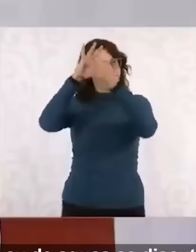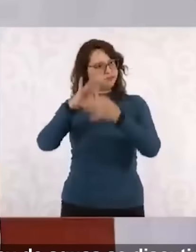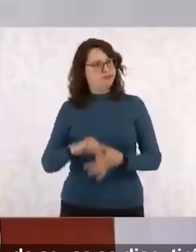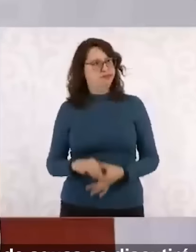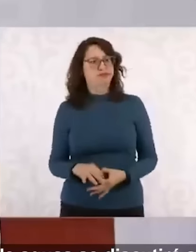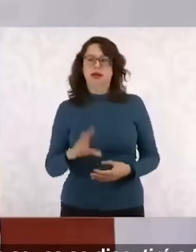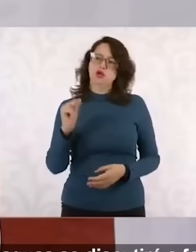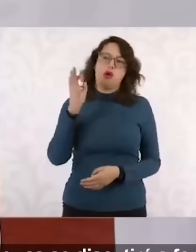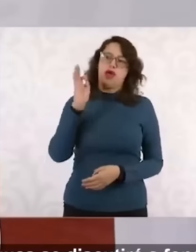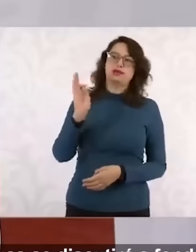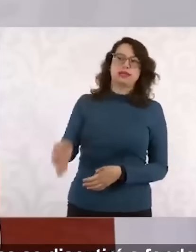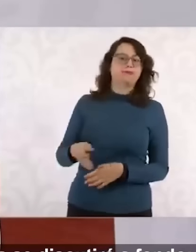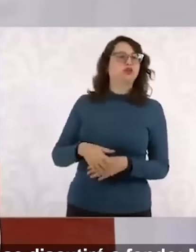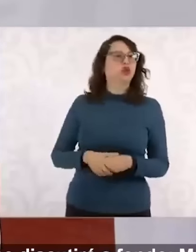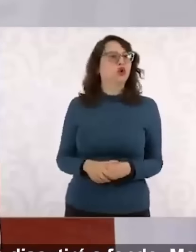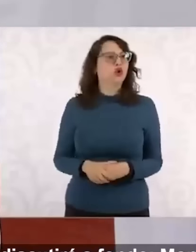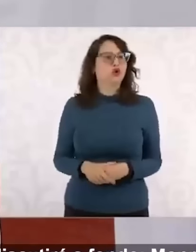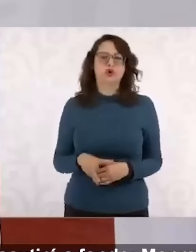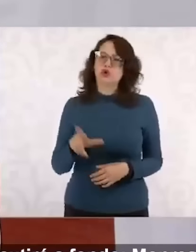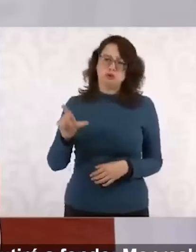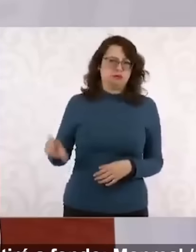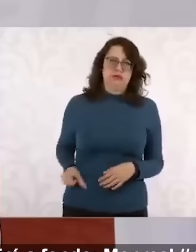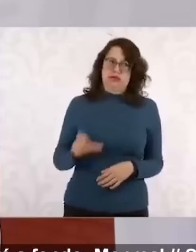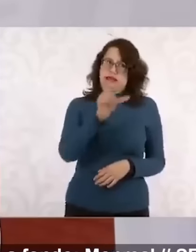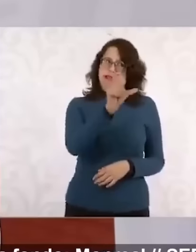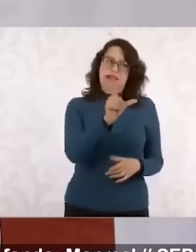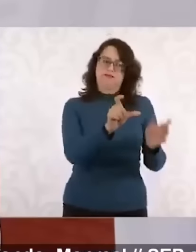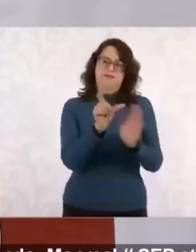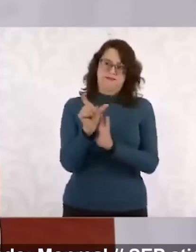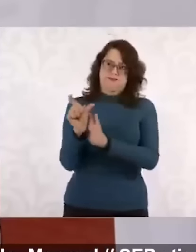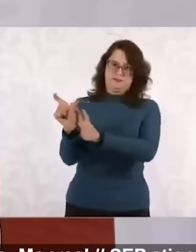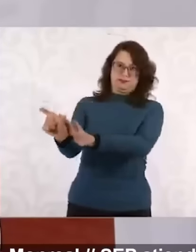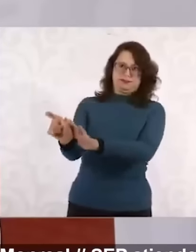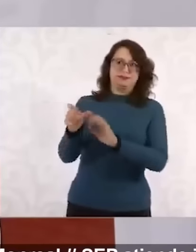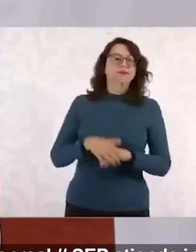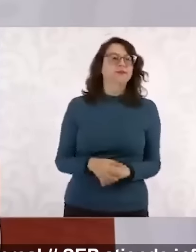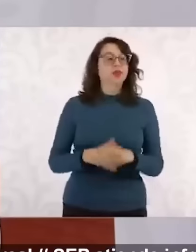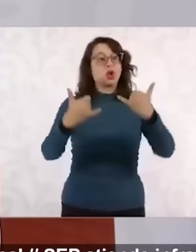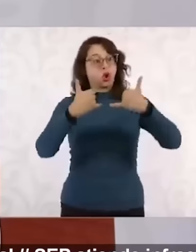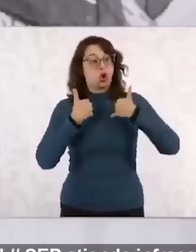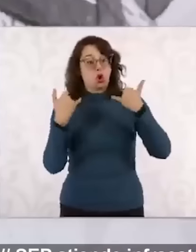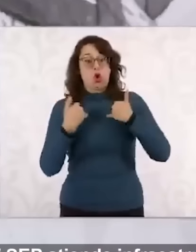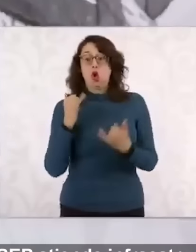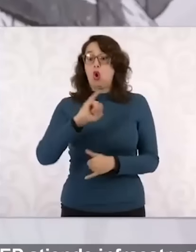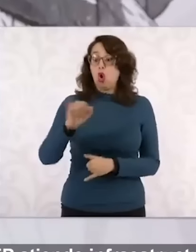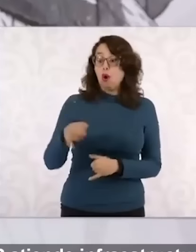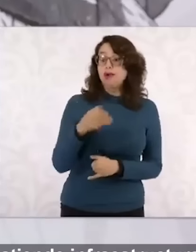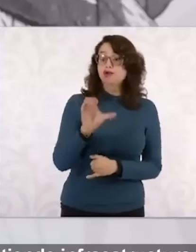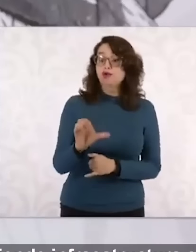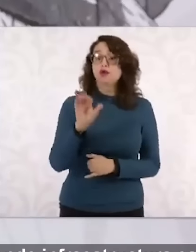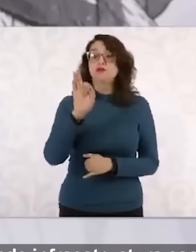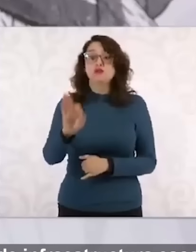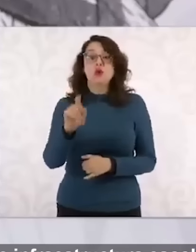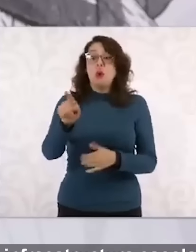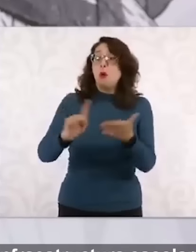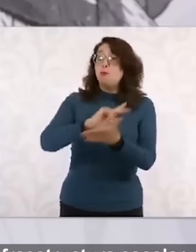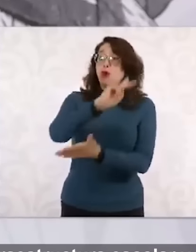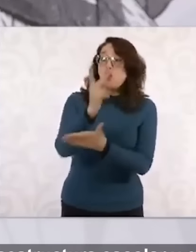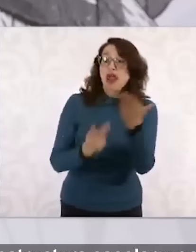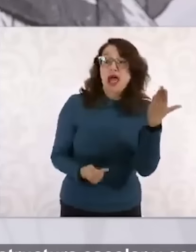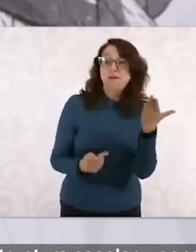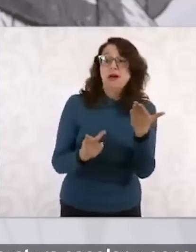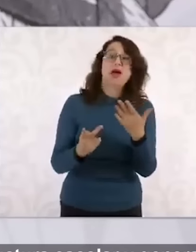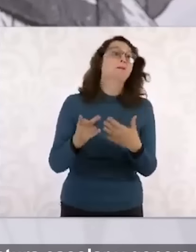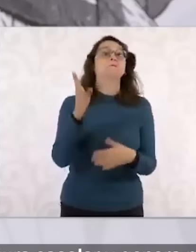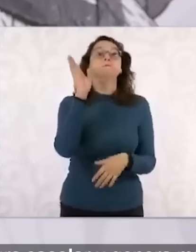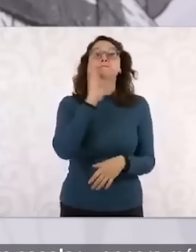congruencia. En este sentido también, si consideras que Jóvenes Construyendo el Futuro es un programa